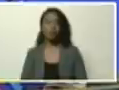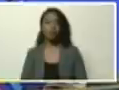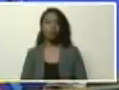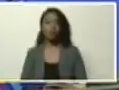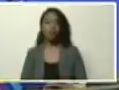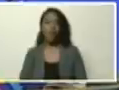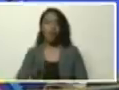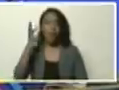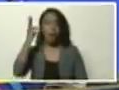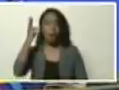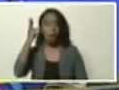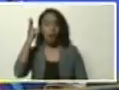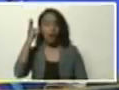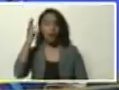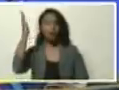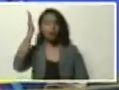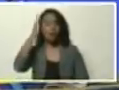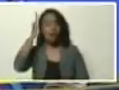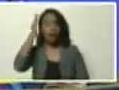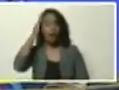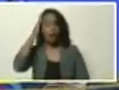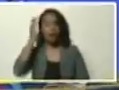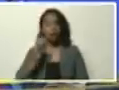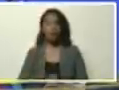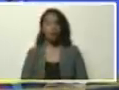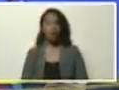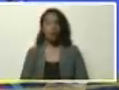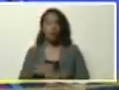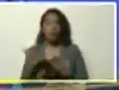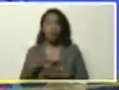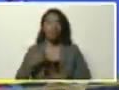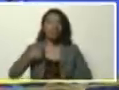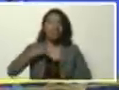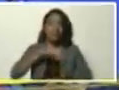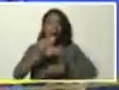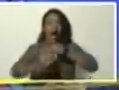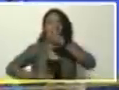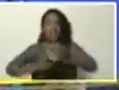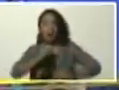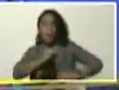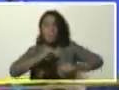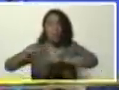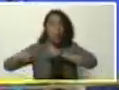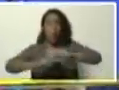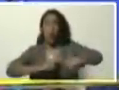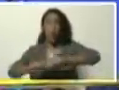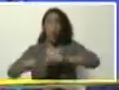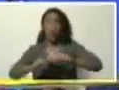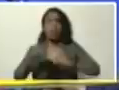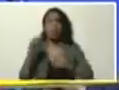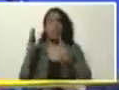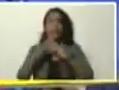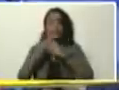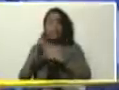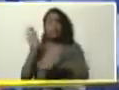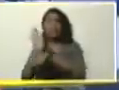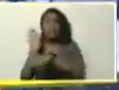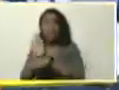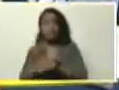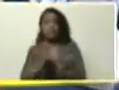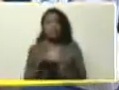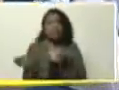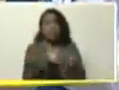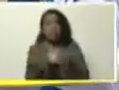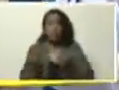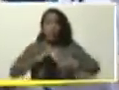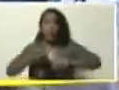La mujer es la que sabe lo que han tenido que hacer para mantener el hogar,